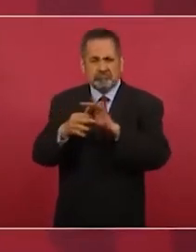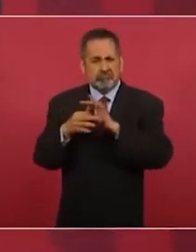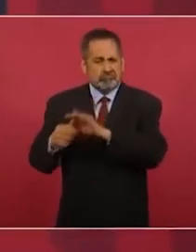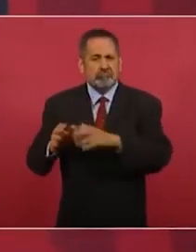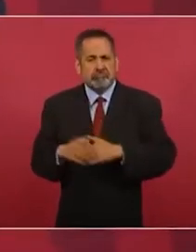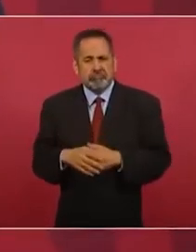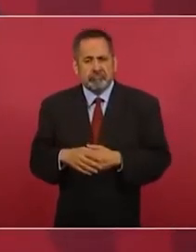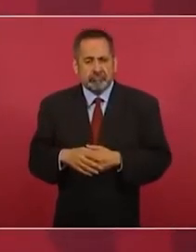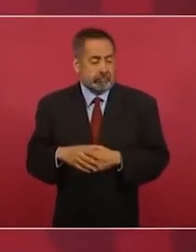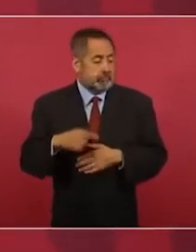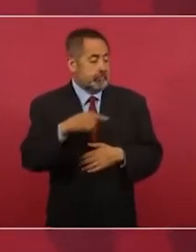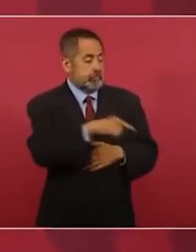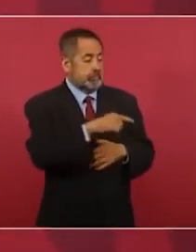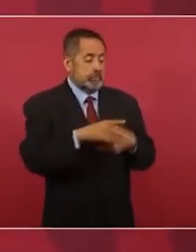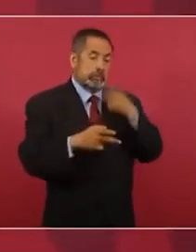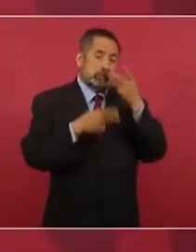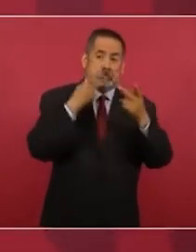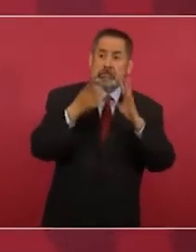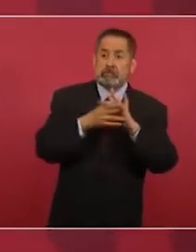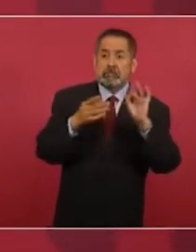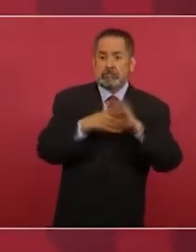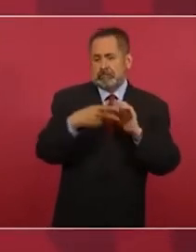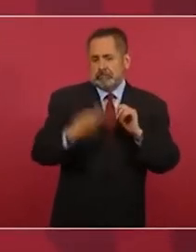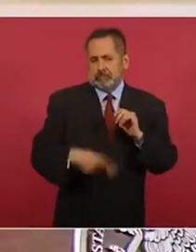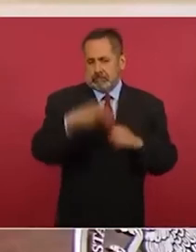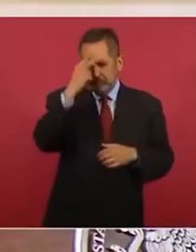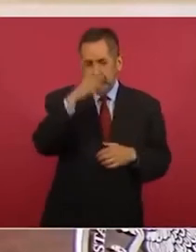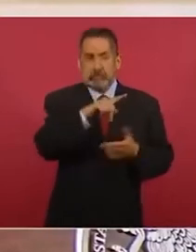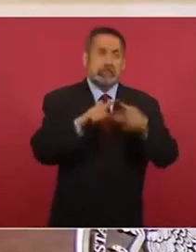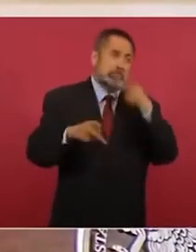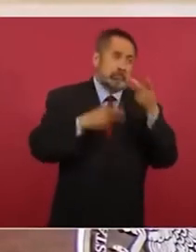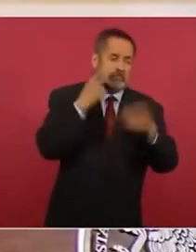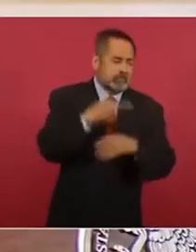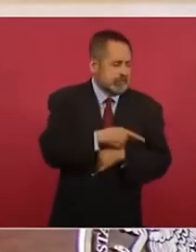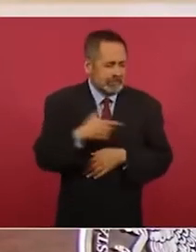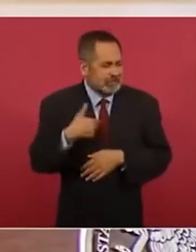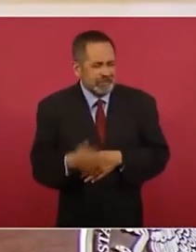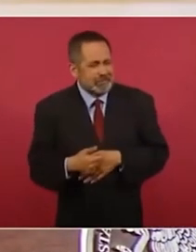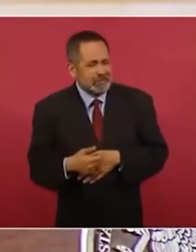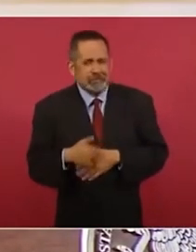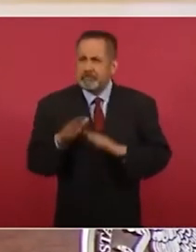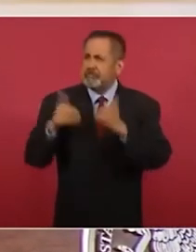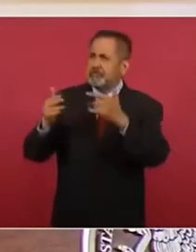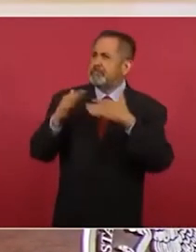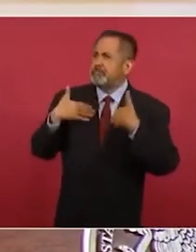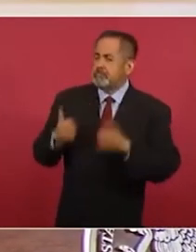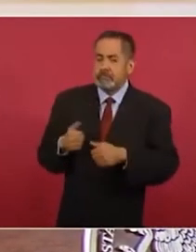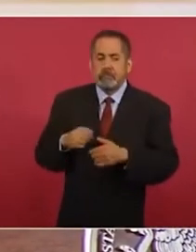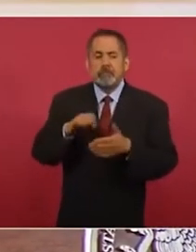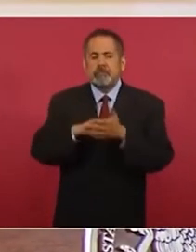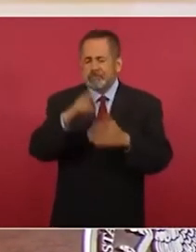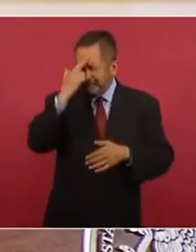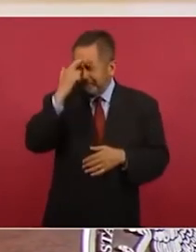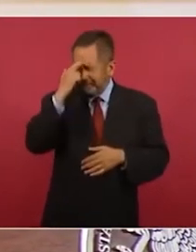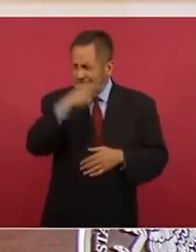los internacionalistas de nuestro país. Estaba yo viendo también uno que fue embajador